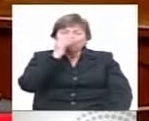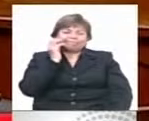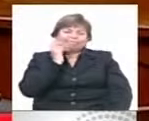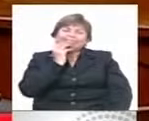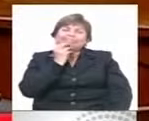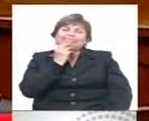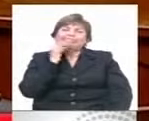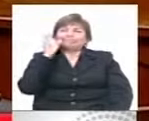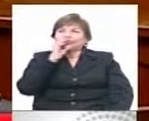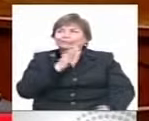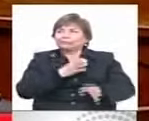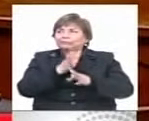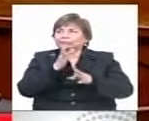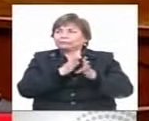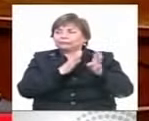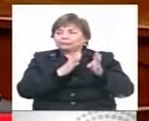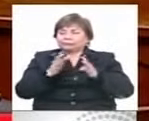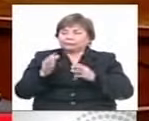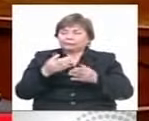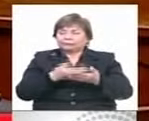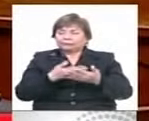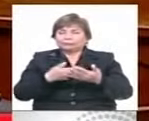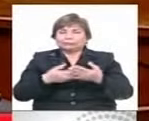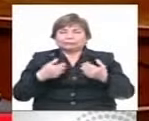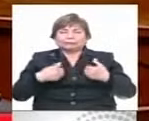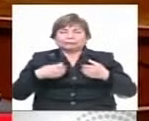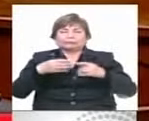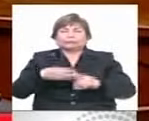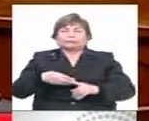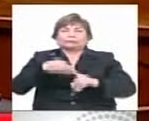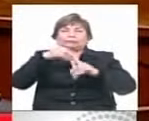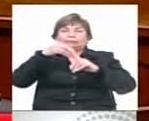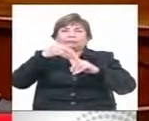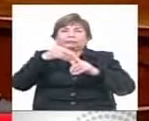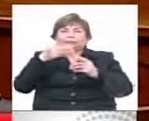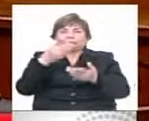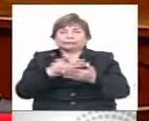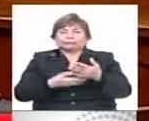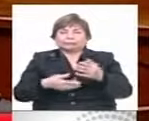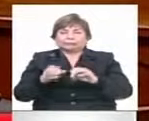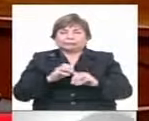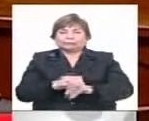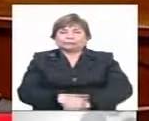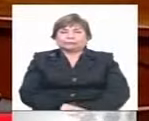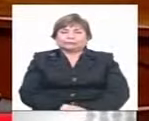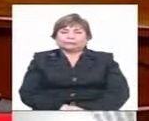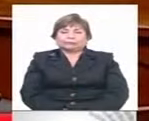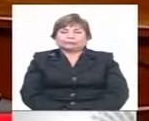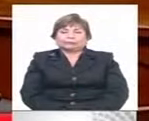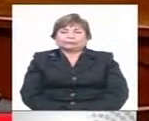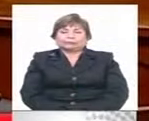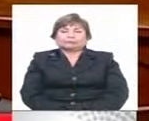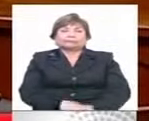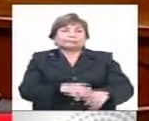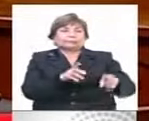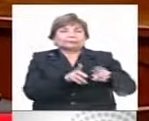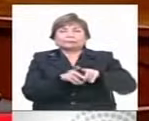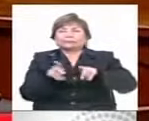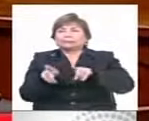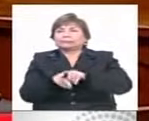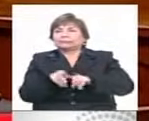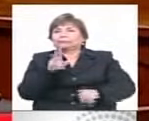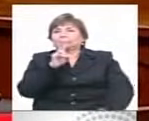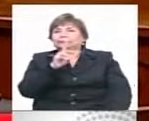y uso de Internet de alta velocidad, con especial priorización de las zonas no conectadas. También se impulsará